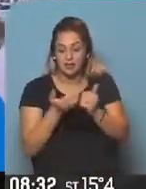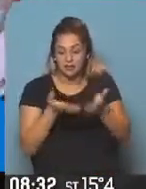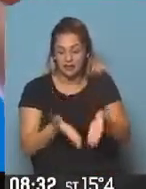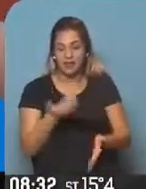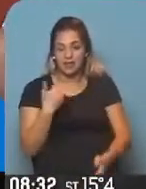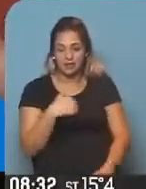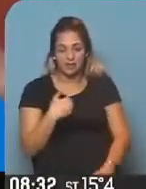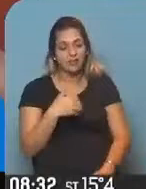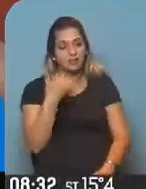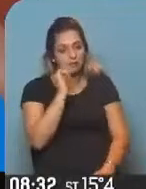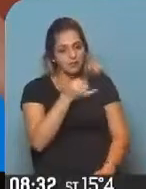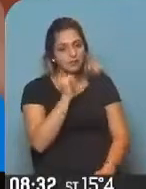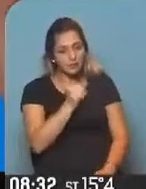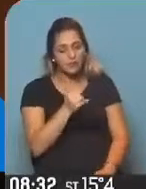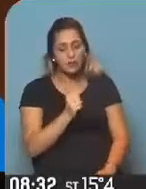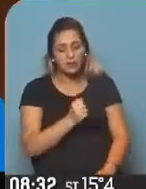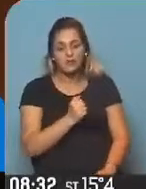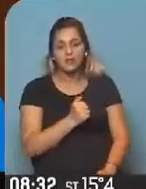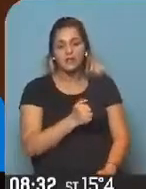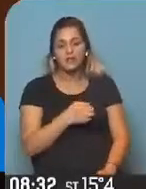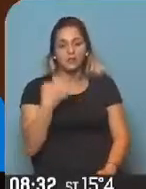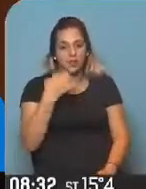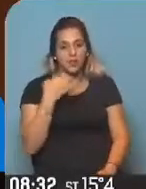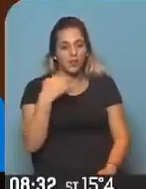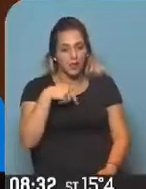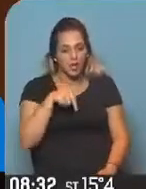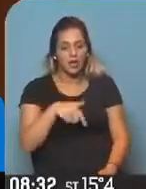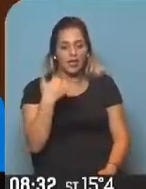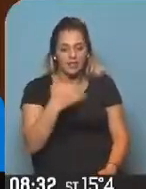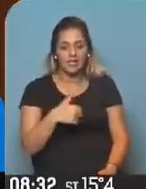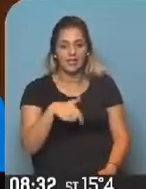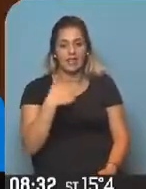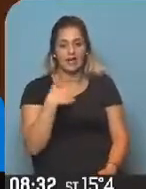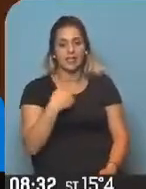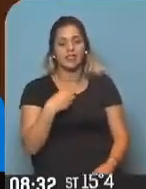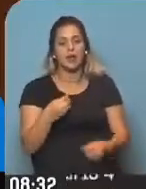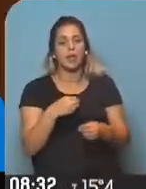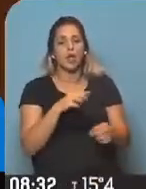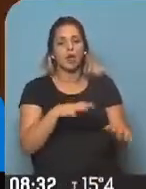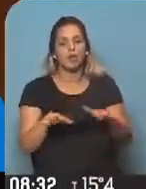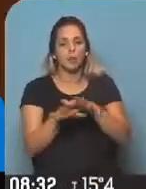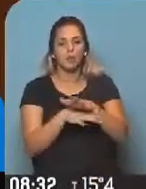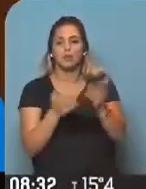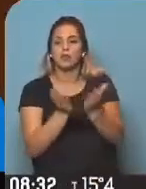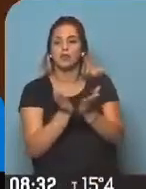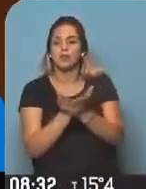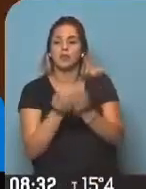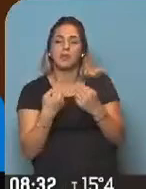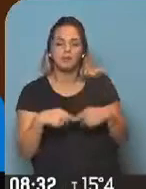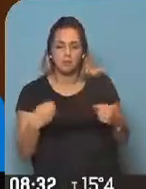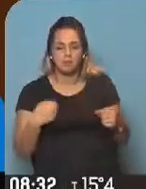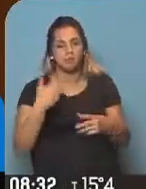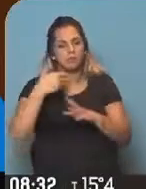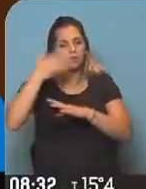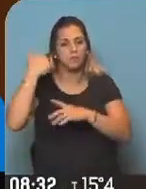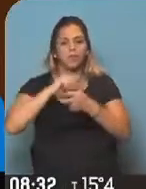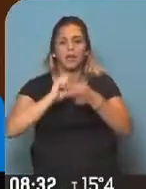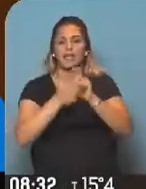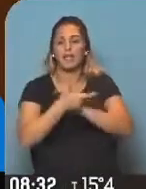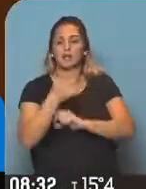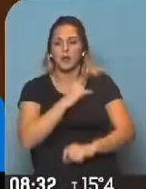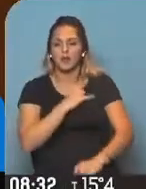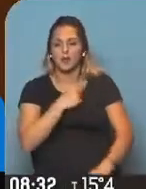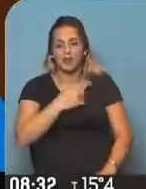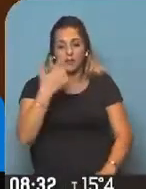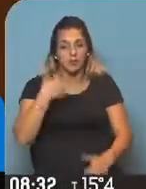casi y una de las grandes cosas de la argentina porque el movimiento estudiantil hizo la reforma universitarias y justo